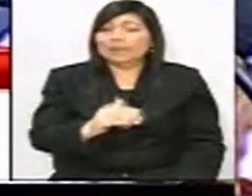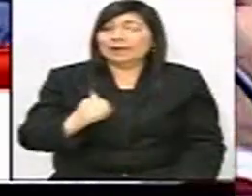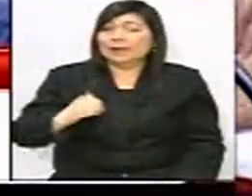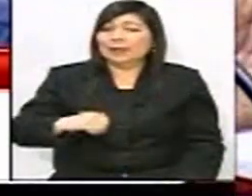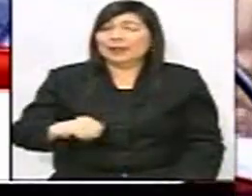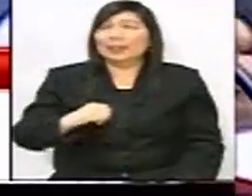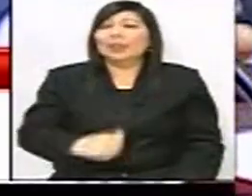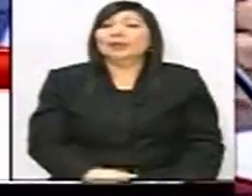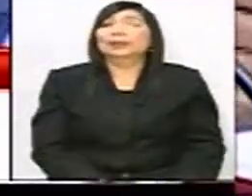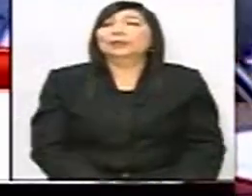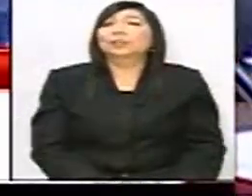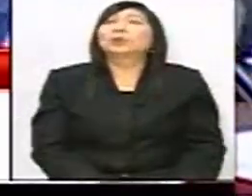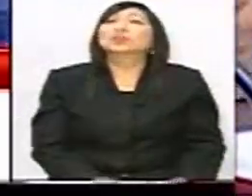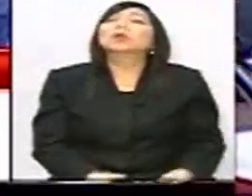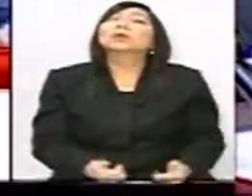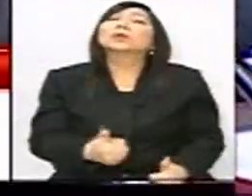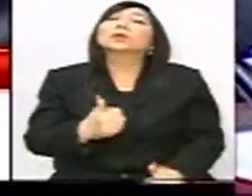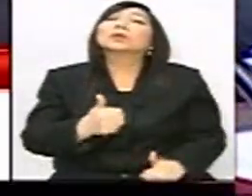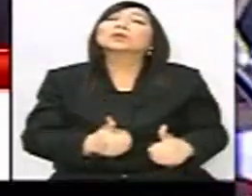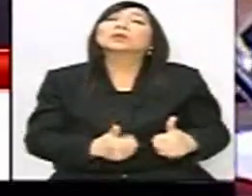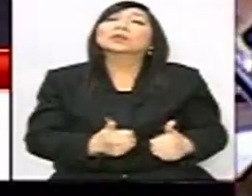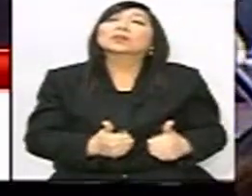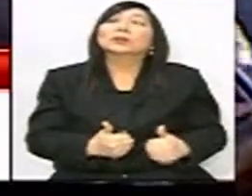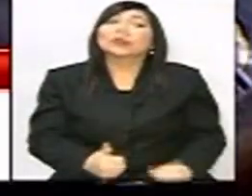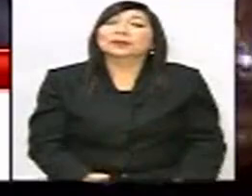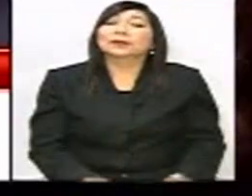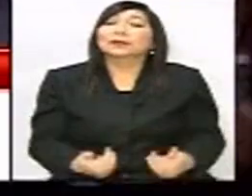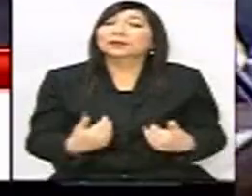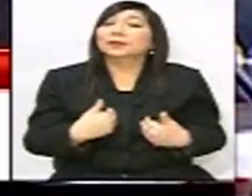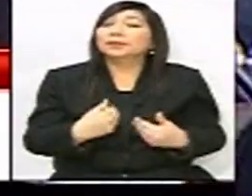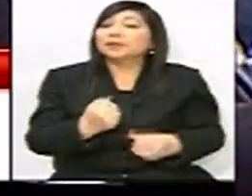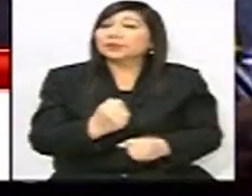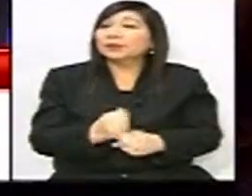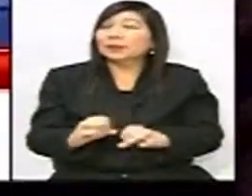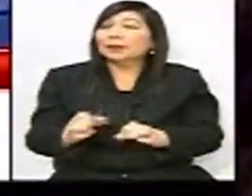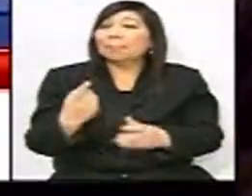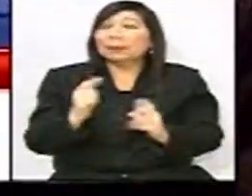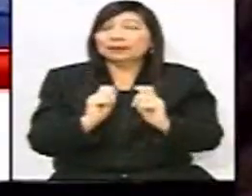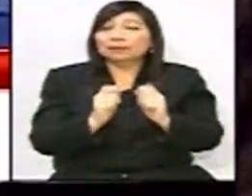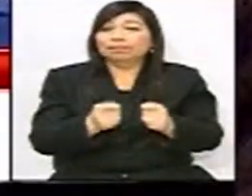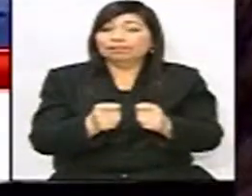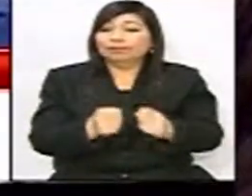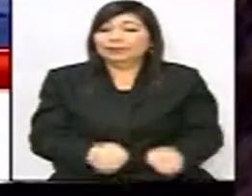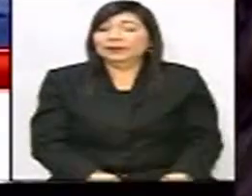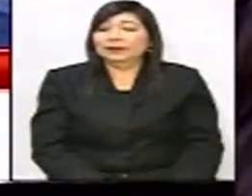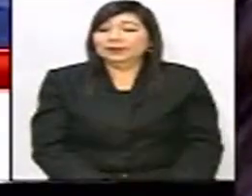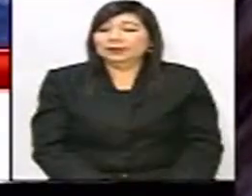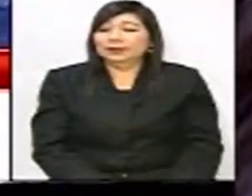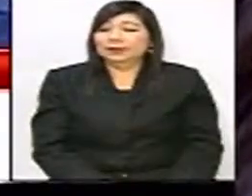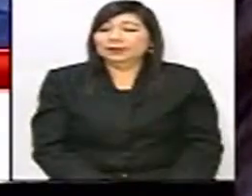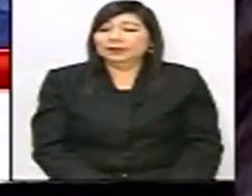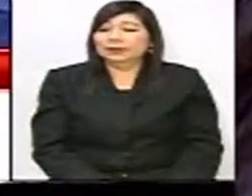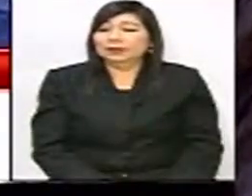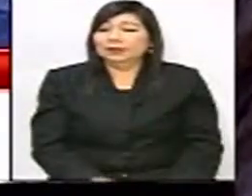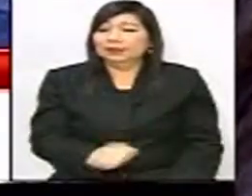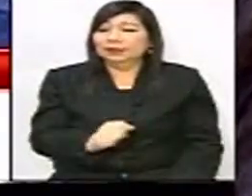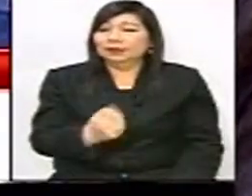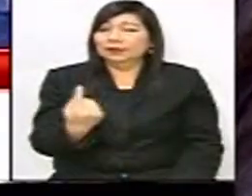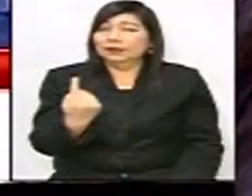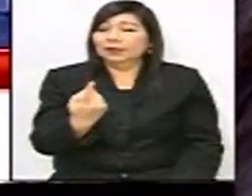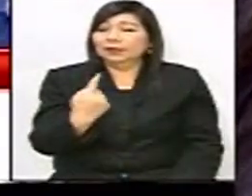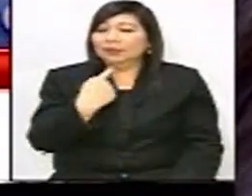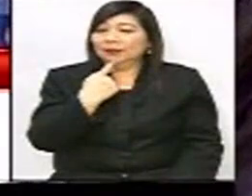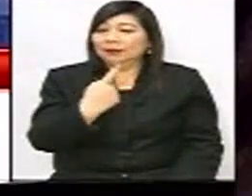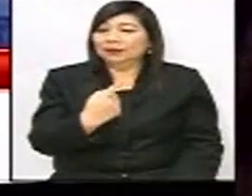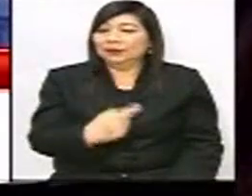alcalde, ¿cuál es la fórmula que se ha empleado para entregar esta concesión si solamente se